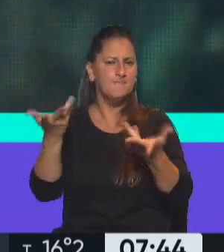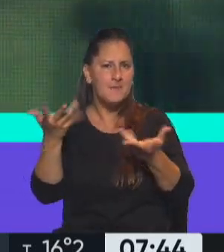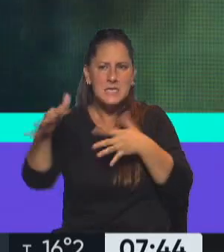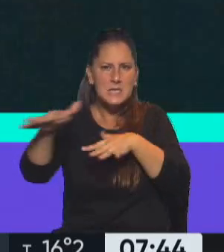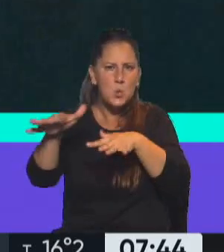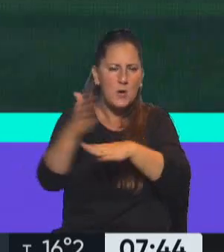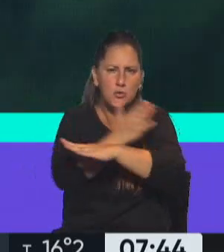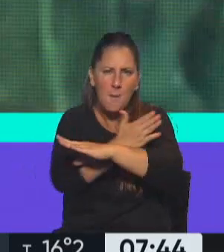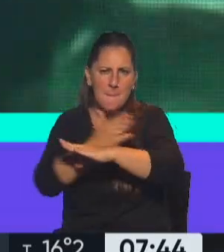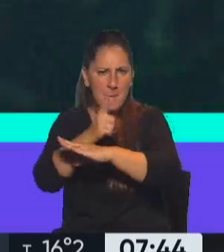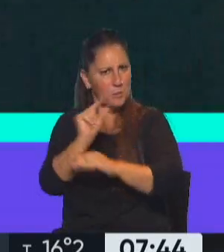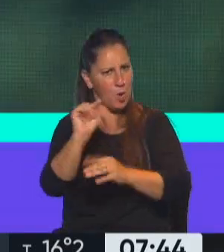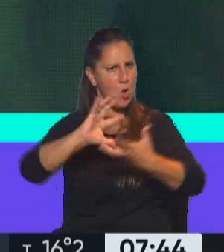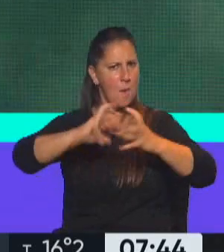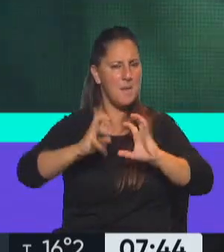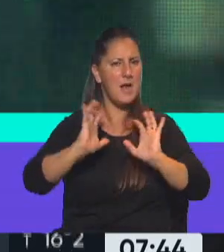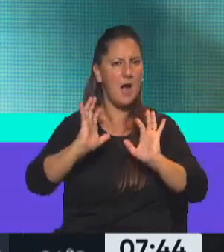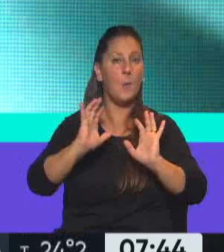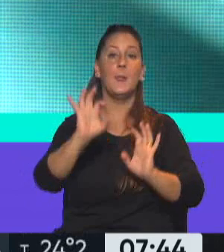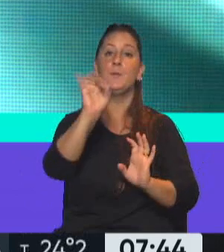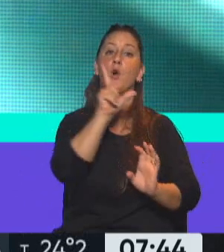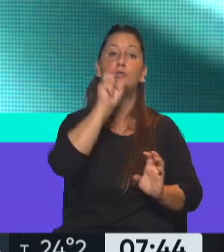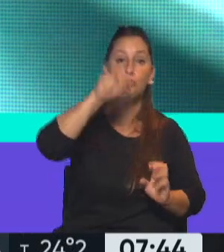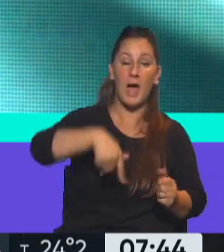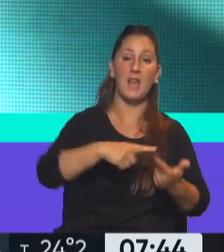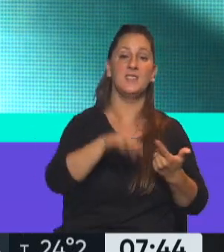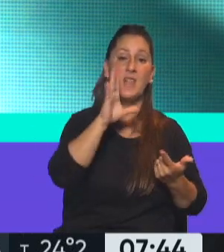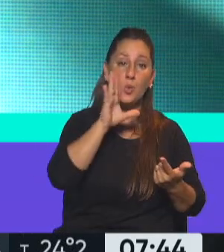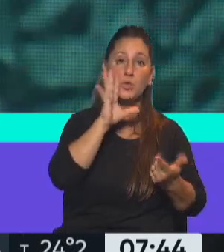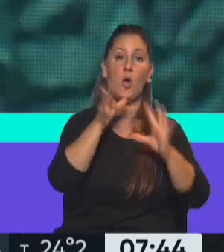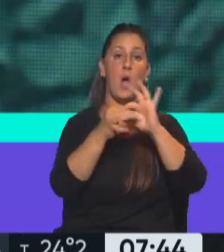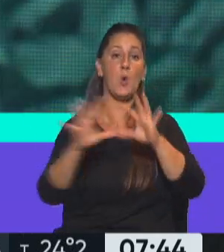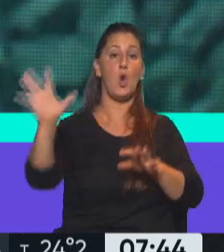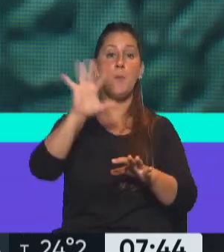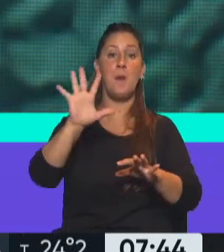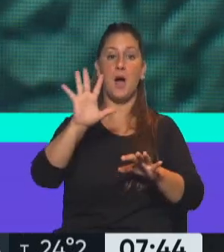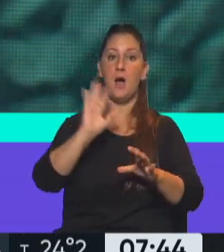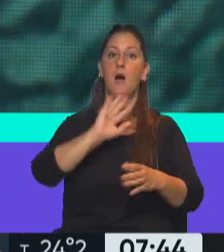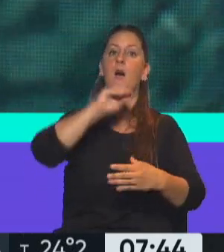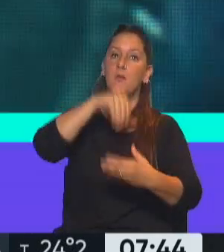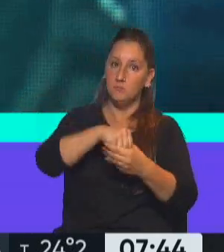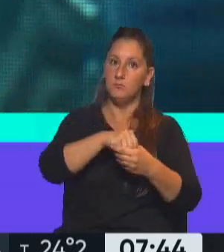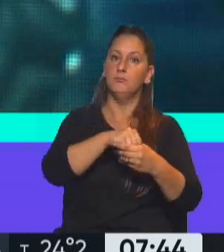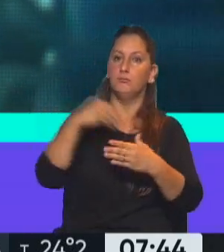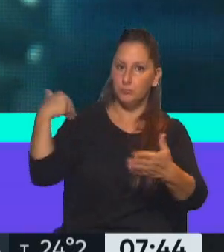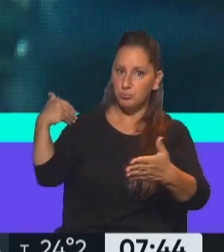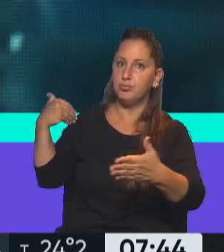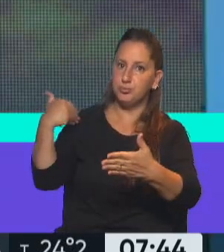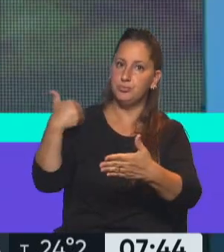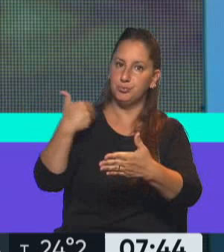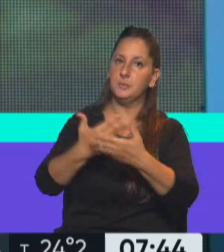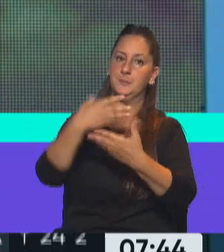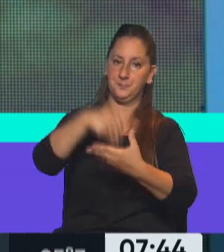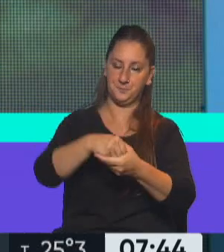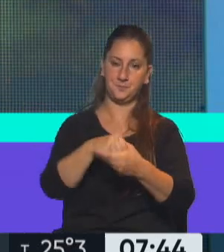que aparece complicado teniendo en cuenta que la intervención de la OTAN y de Estados Unidos y la Unión Europea viene ya desde hace muchos años atrás. Bueno,